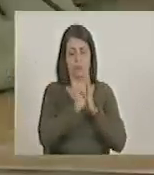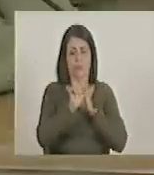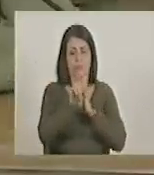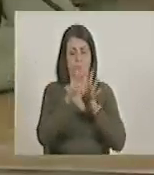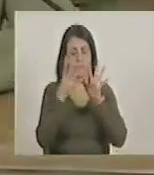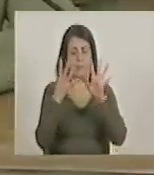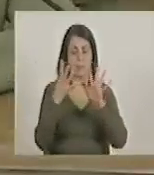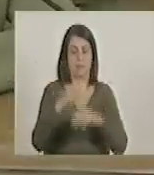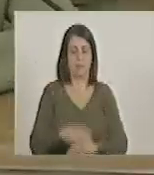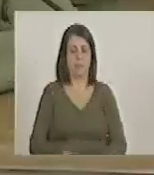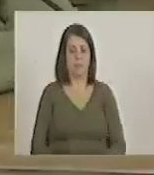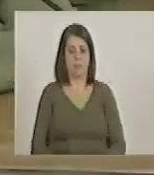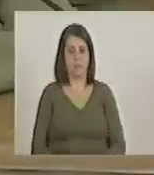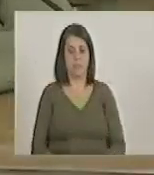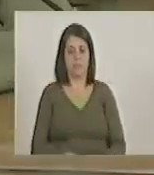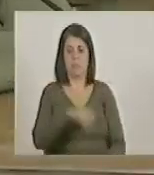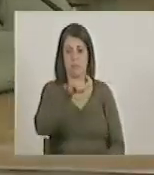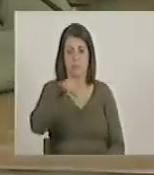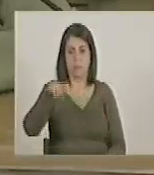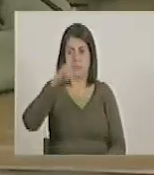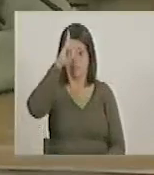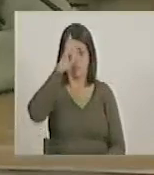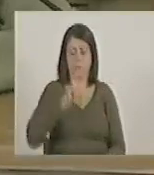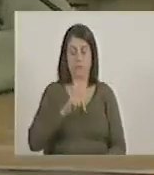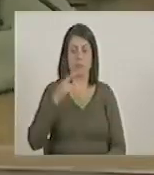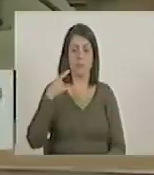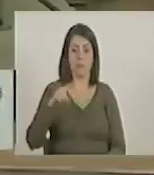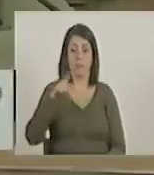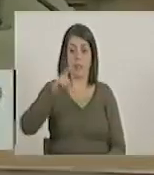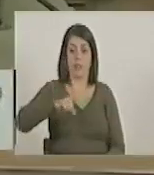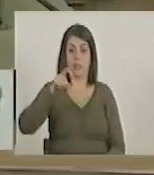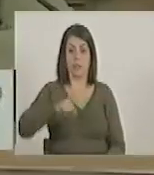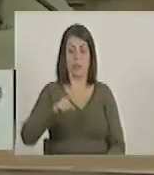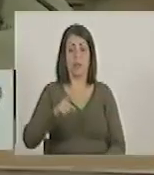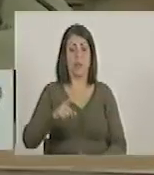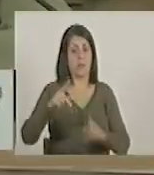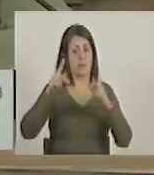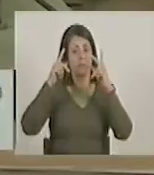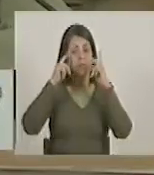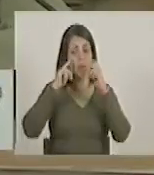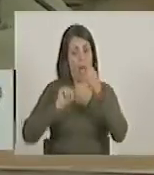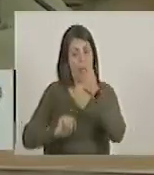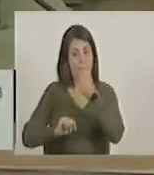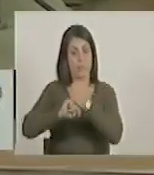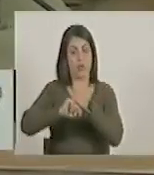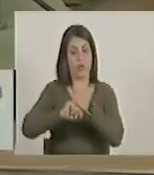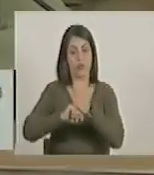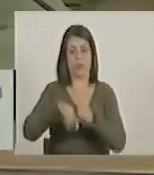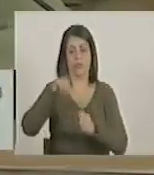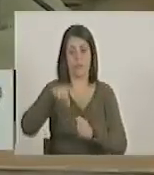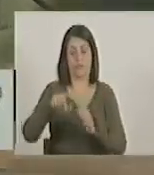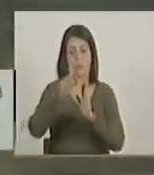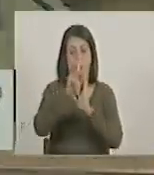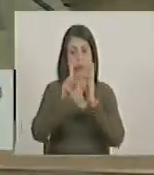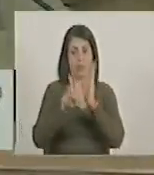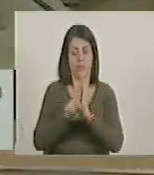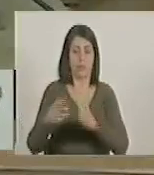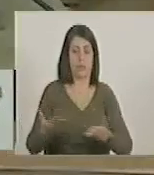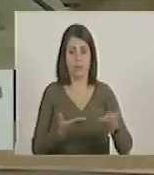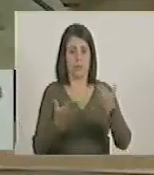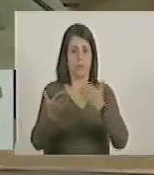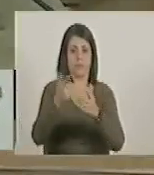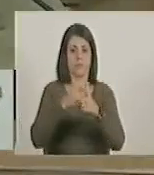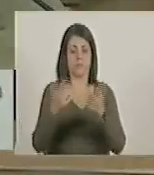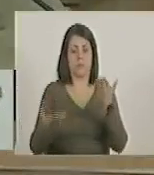Artículo 29. Las personas con discapacidad que requieran altos niveles de apoyo contarán con programas y servicios